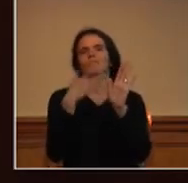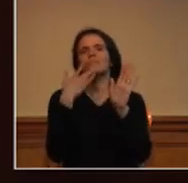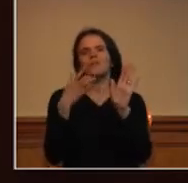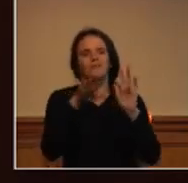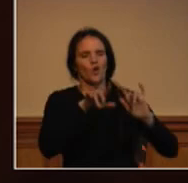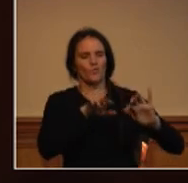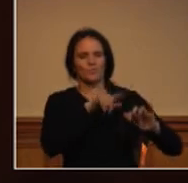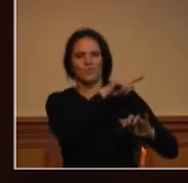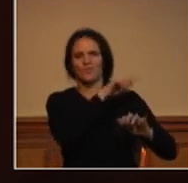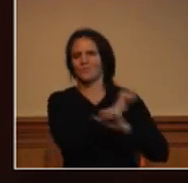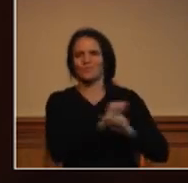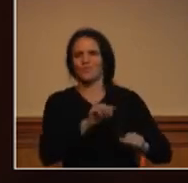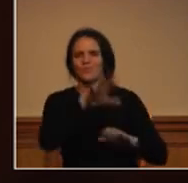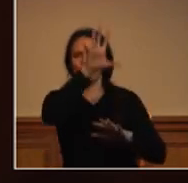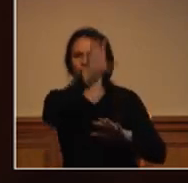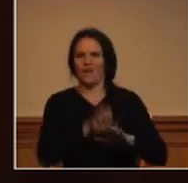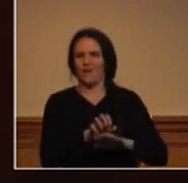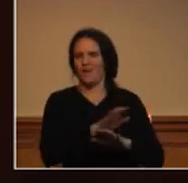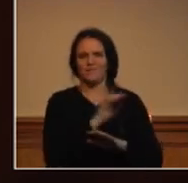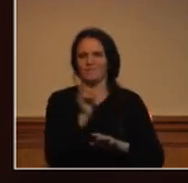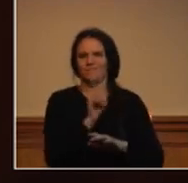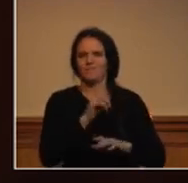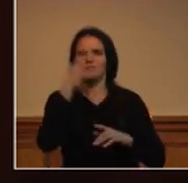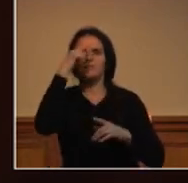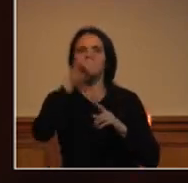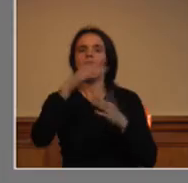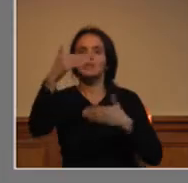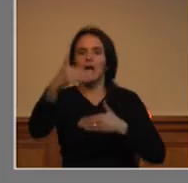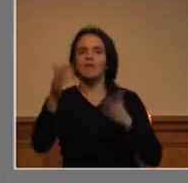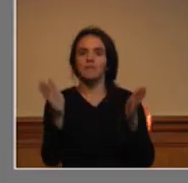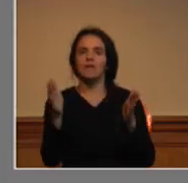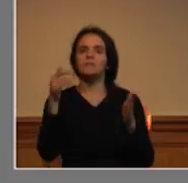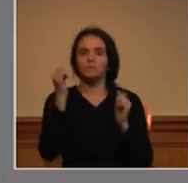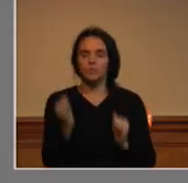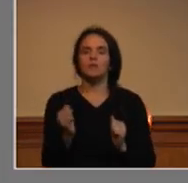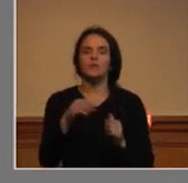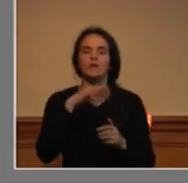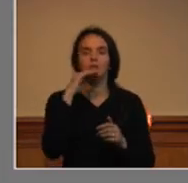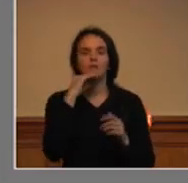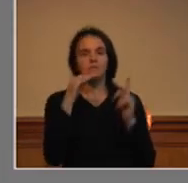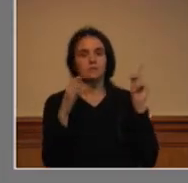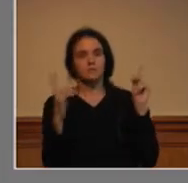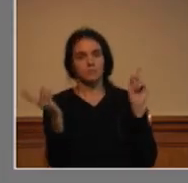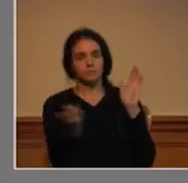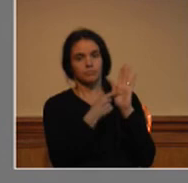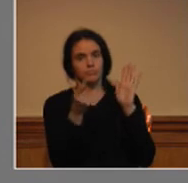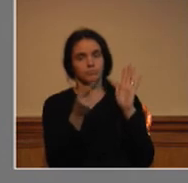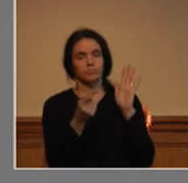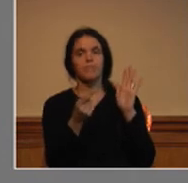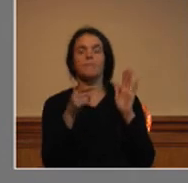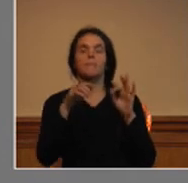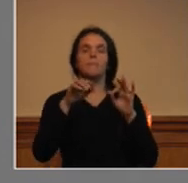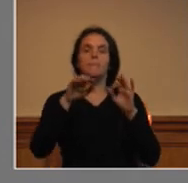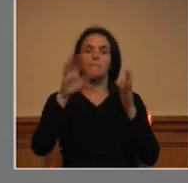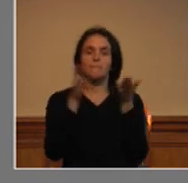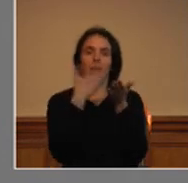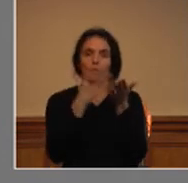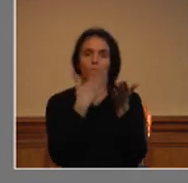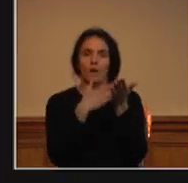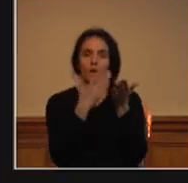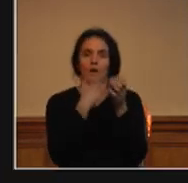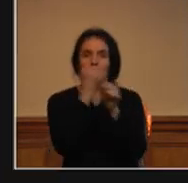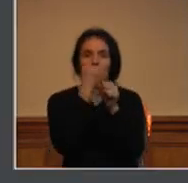no tenemos la posibilidad de descargarlo. Pero si volvemos y hacemos clic sobre el manual de trabajo de la